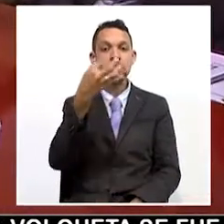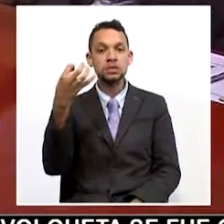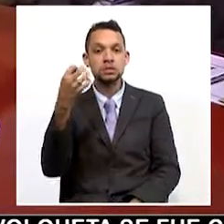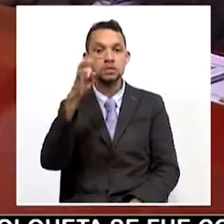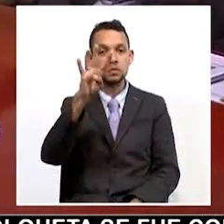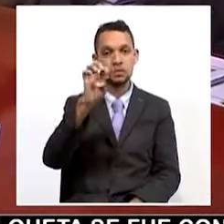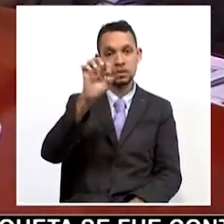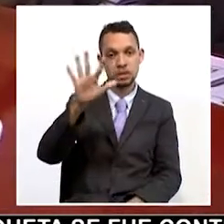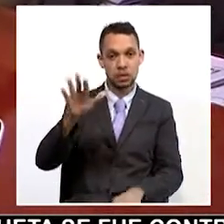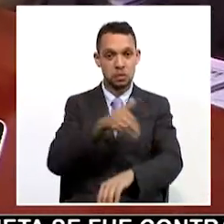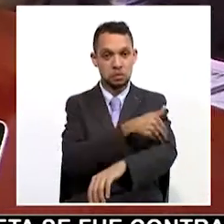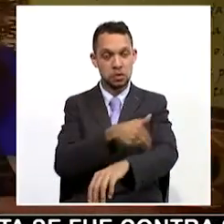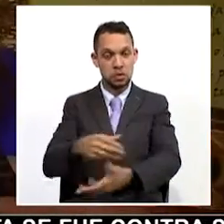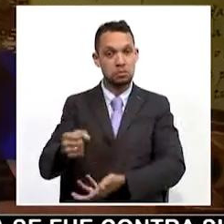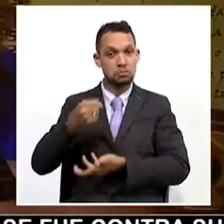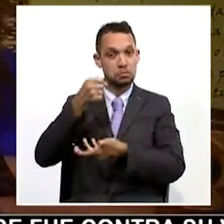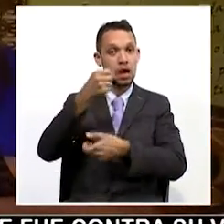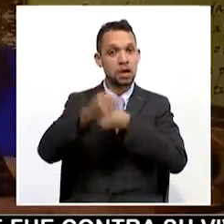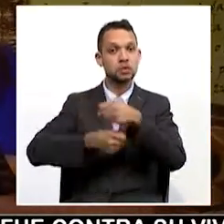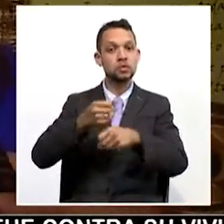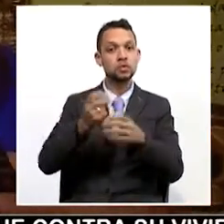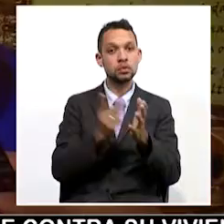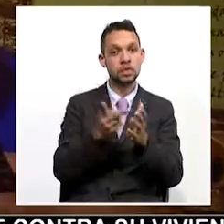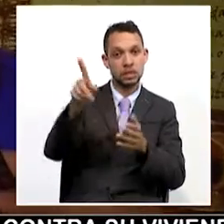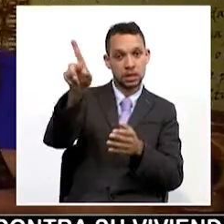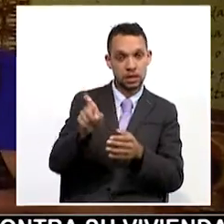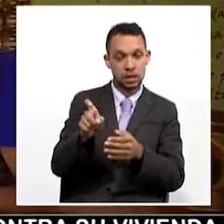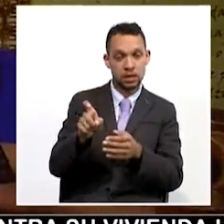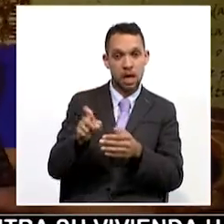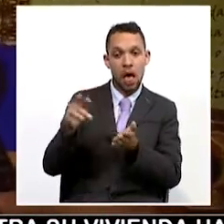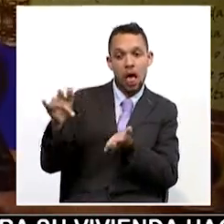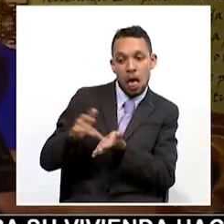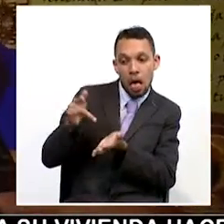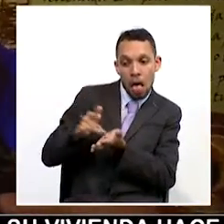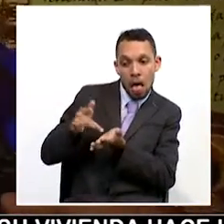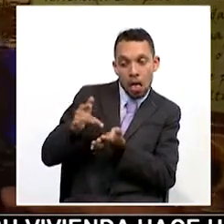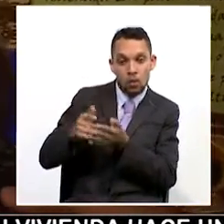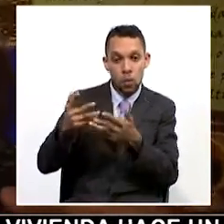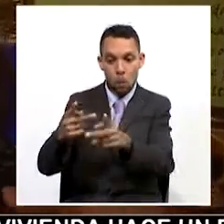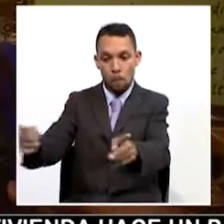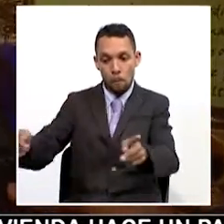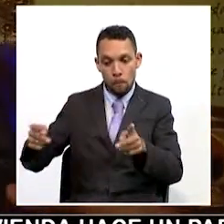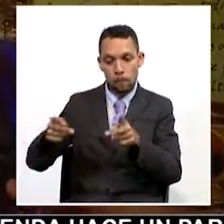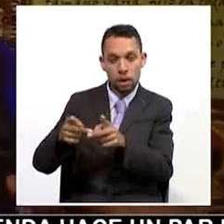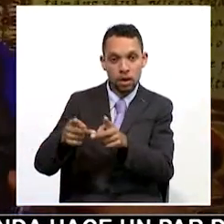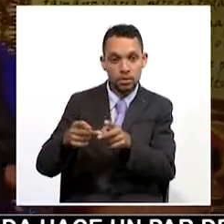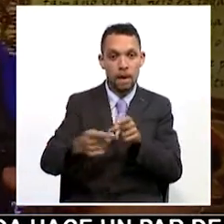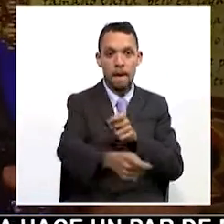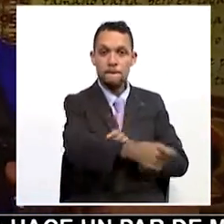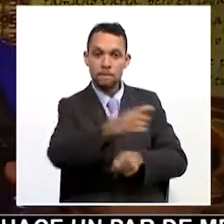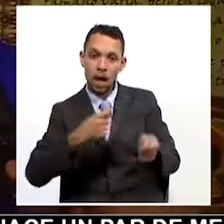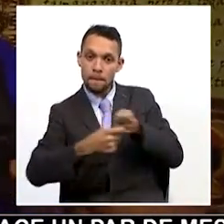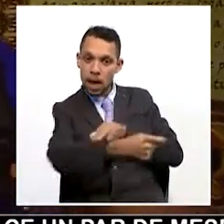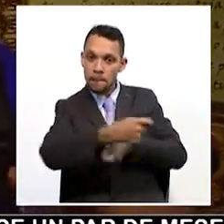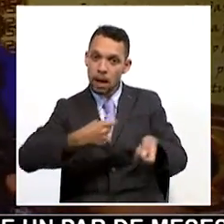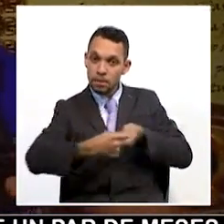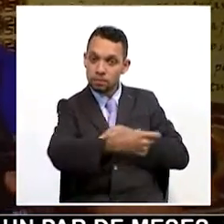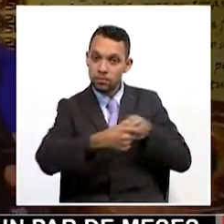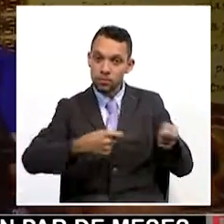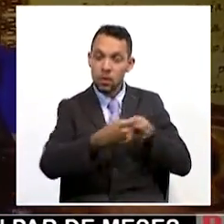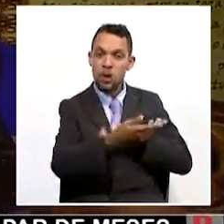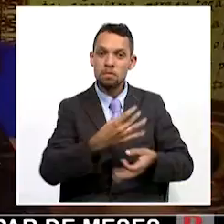pesos en el 2016. El tema de los pasivos y el fortalecimiento de los ingresos y de los activos que